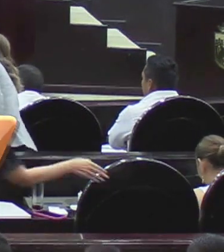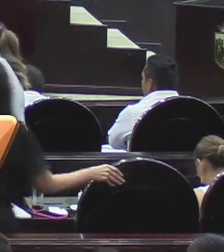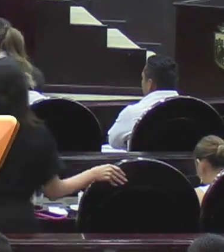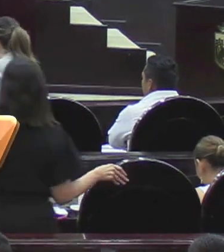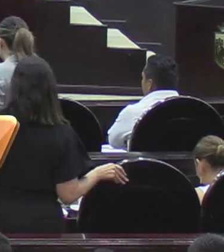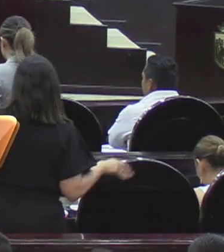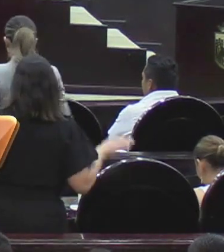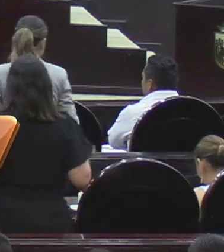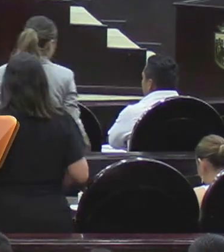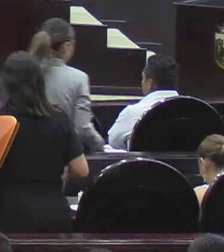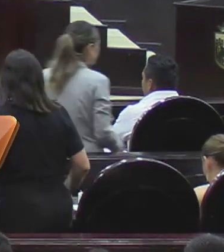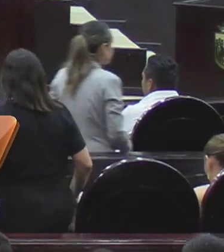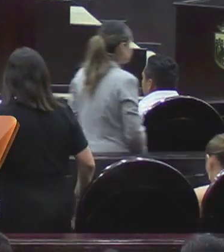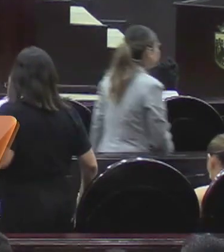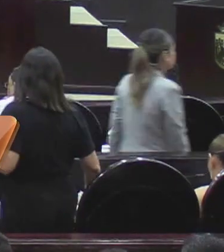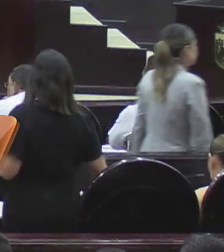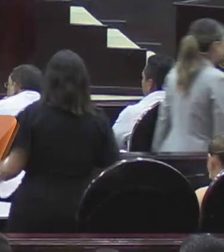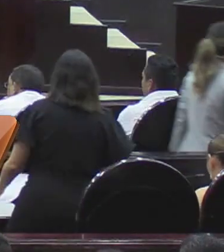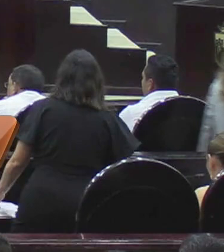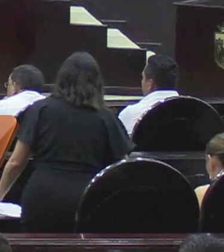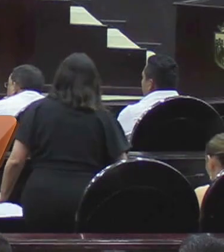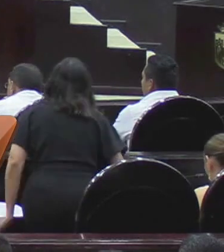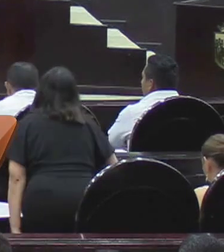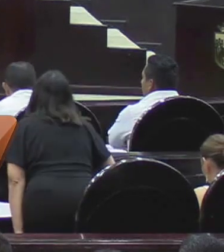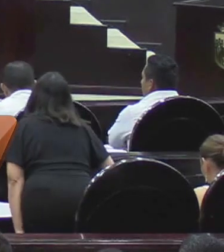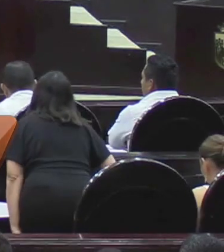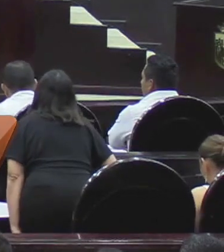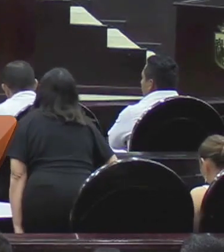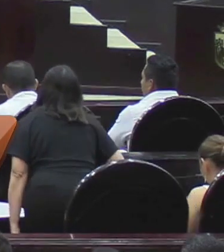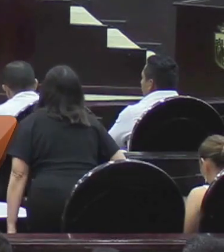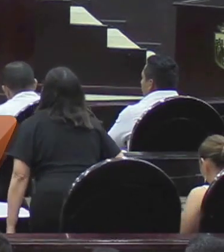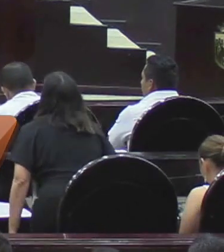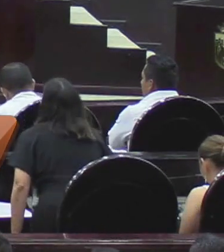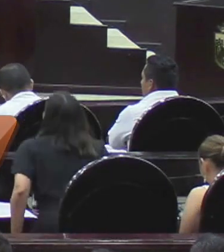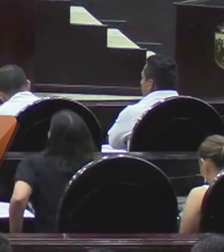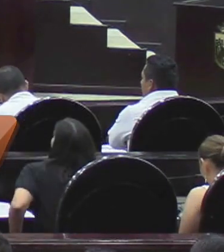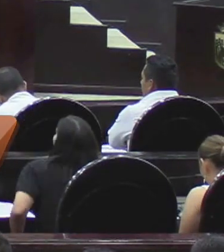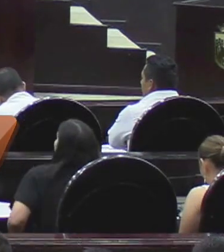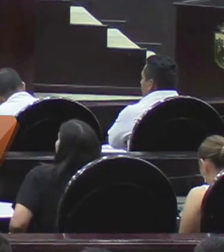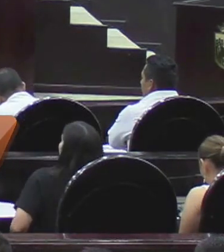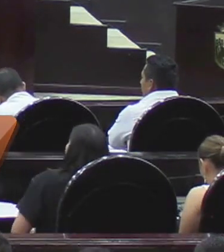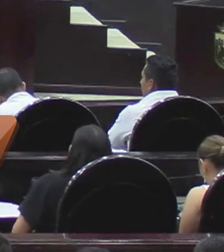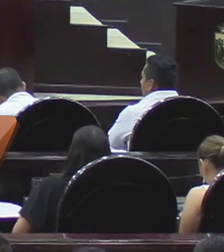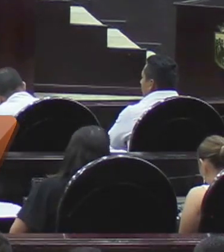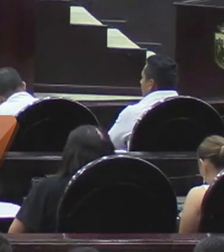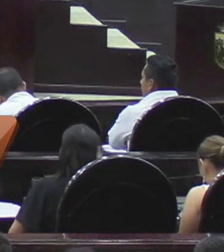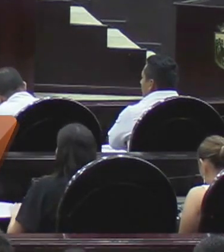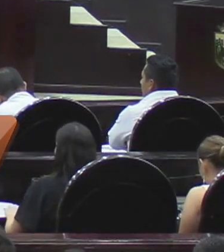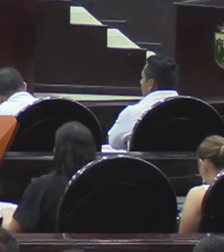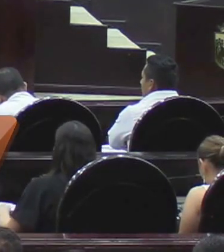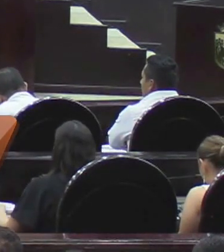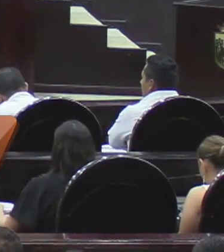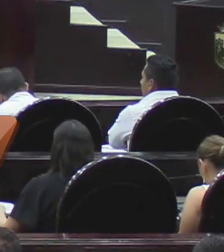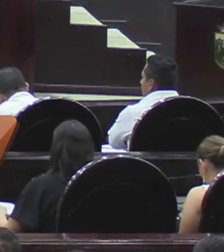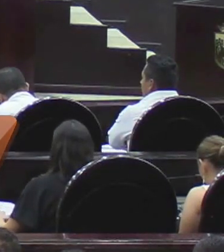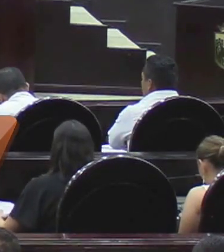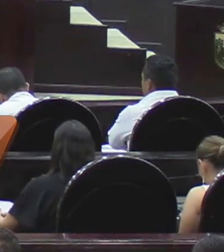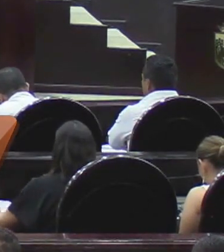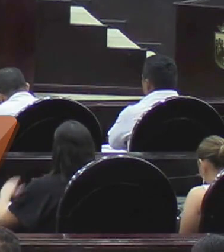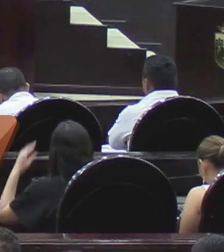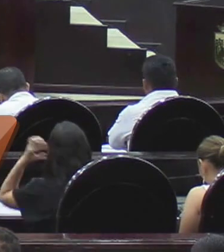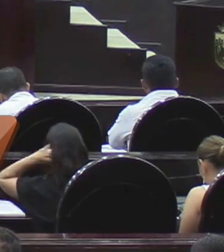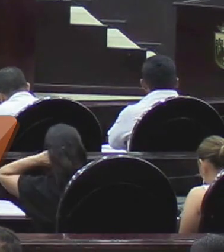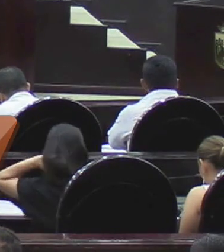Medina del partido Morena transporte público rural en Tapachula y diputada Paola